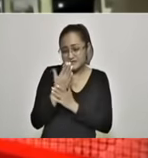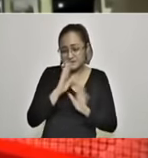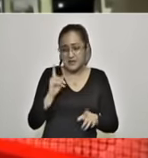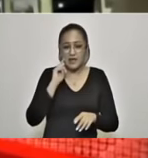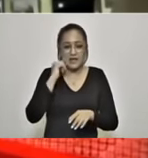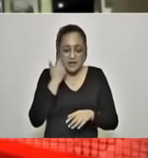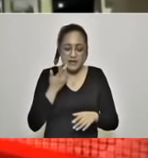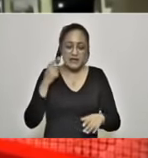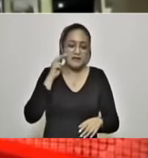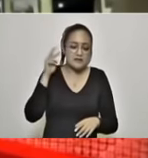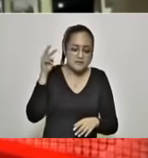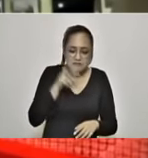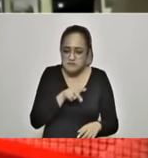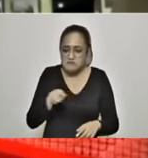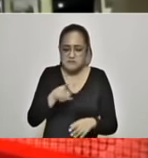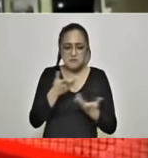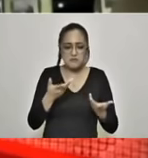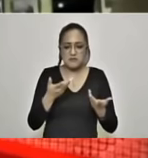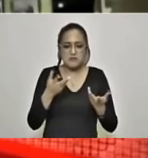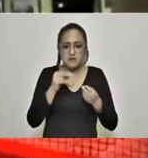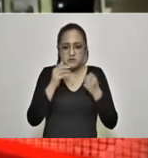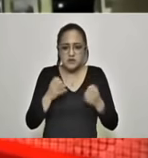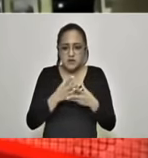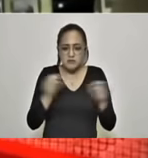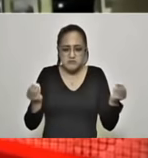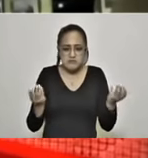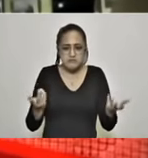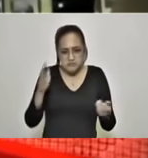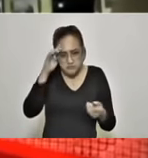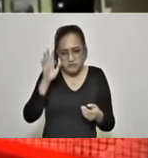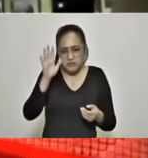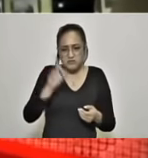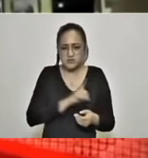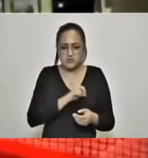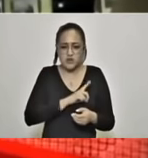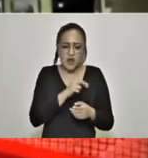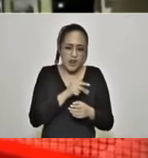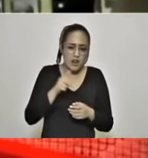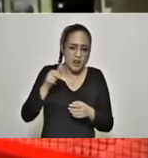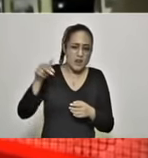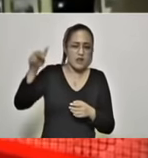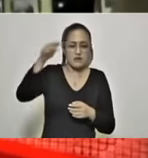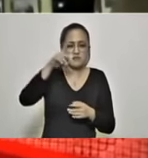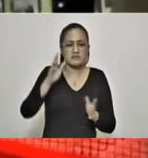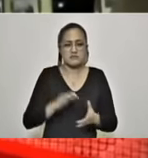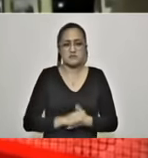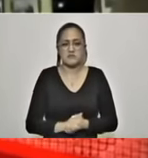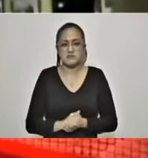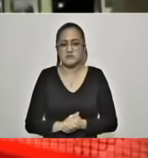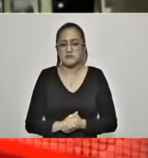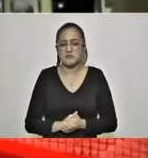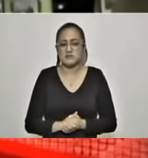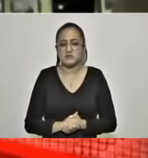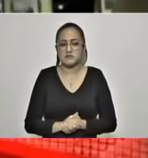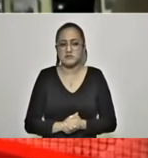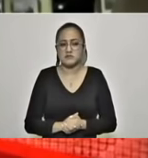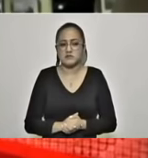extracción el perro ya no se encuentra en el socavón pareciera que salió por propio por propia pata de